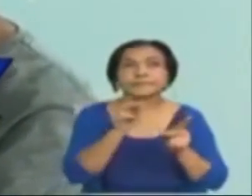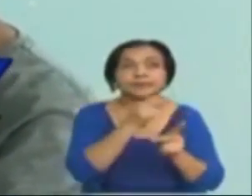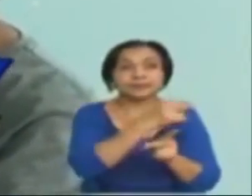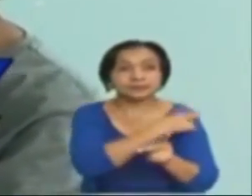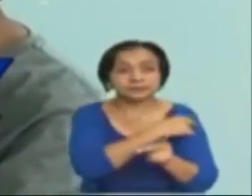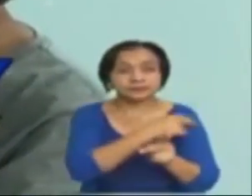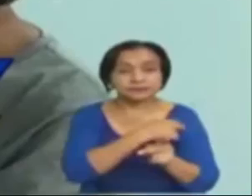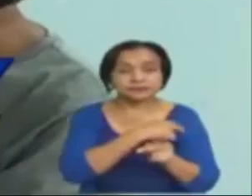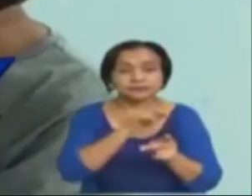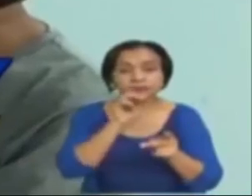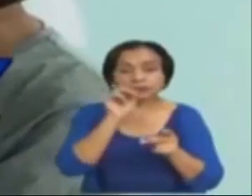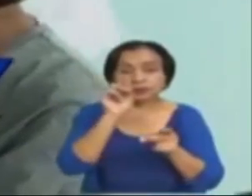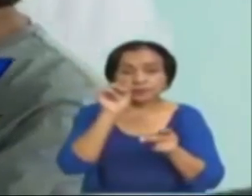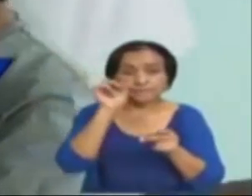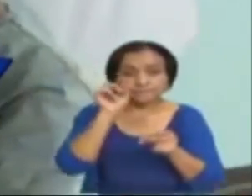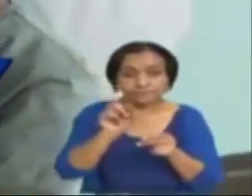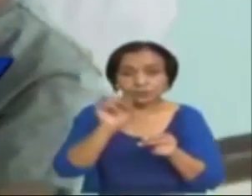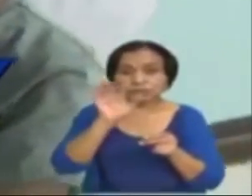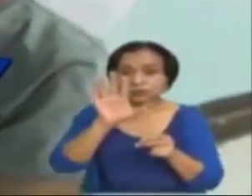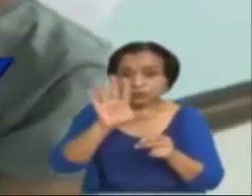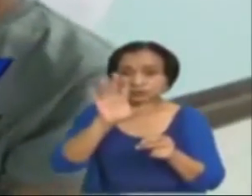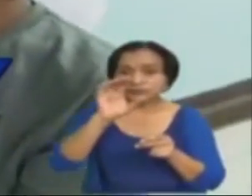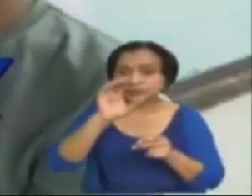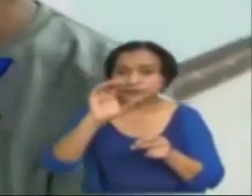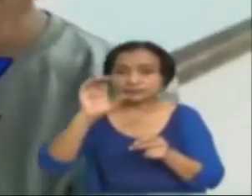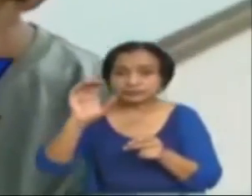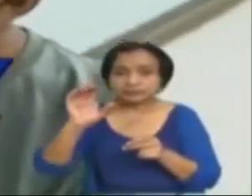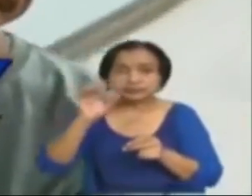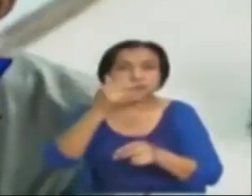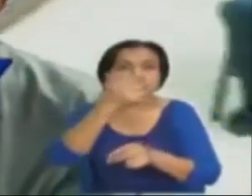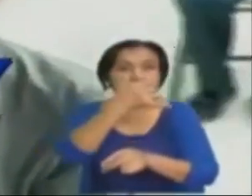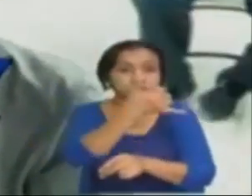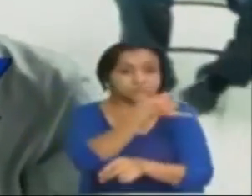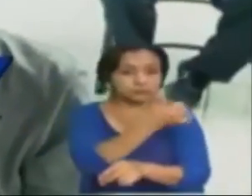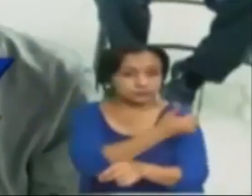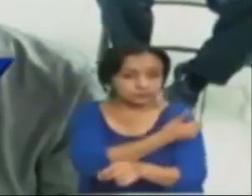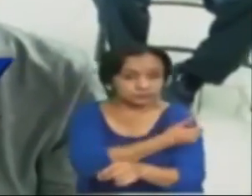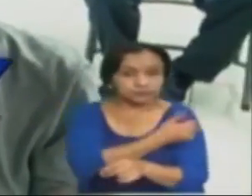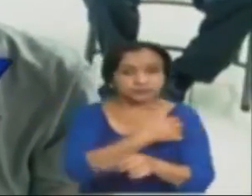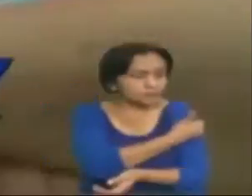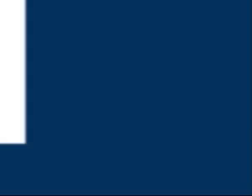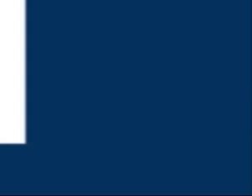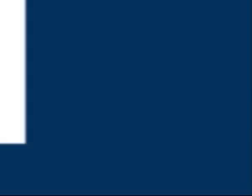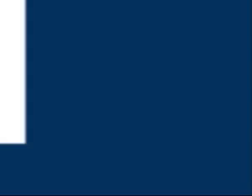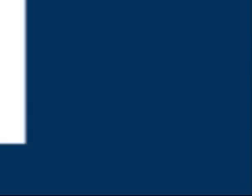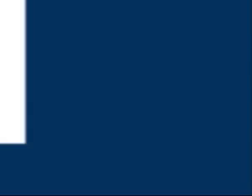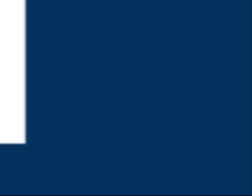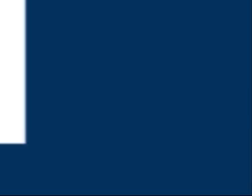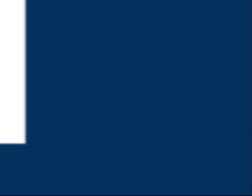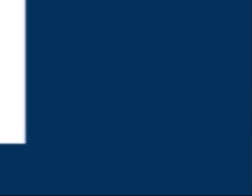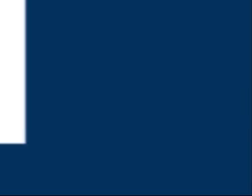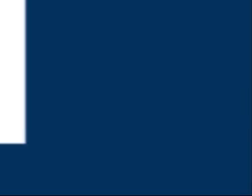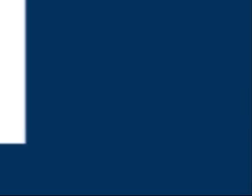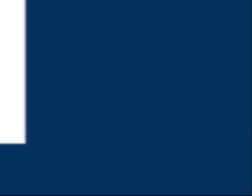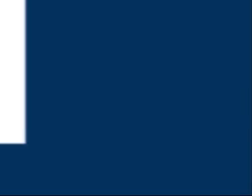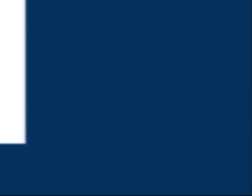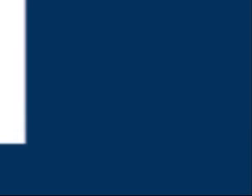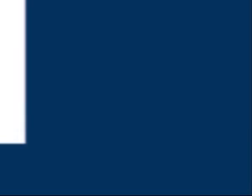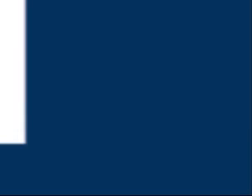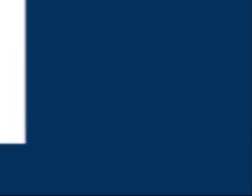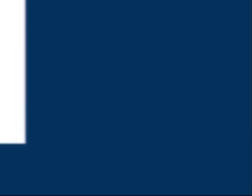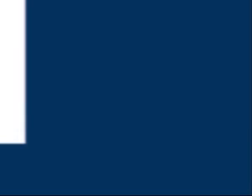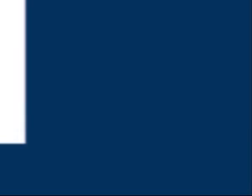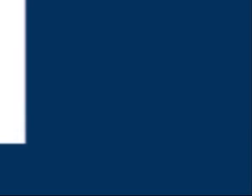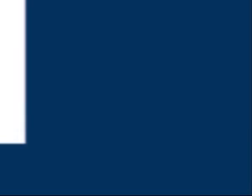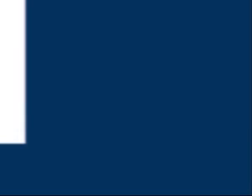el 18, en Buaco y Managua, el 19, en el río San Juan, nuestro río San Juan, y en Managua,